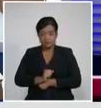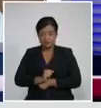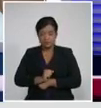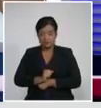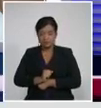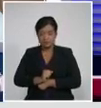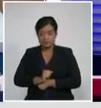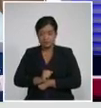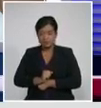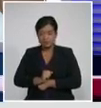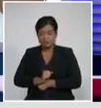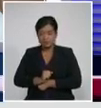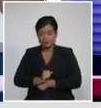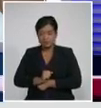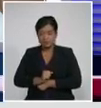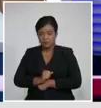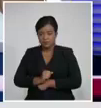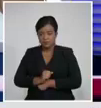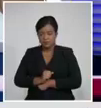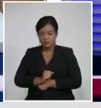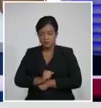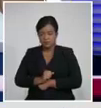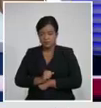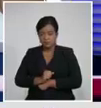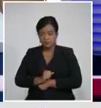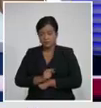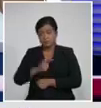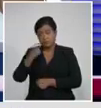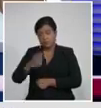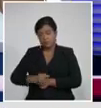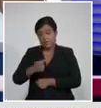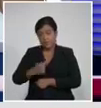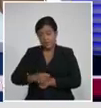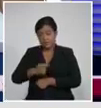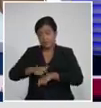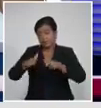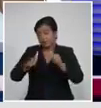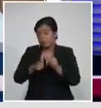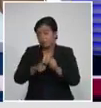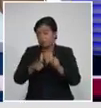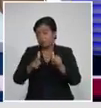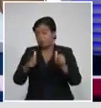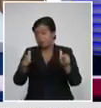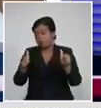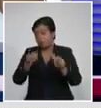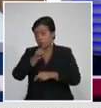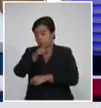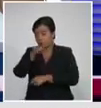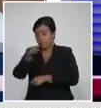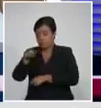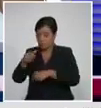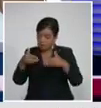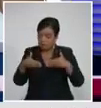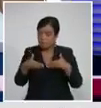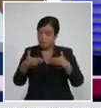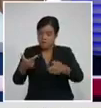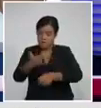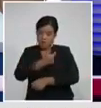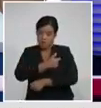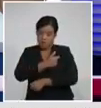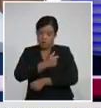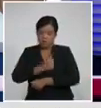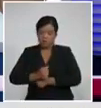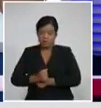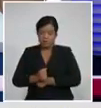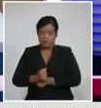lo cual, bueno, debe aumentar, ¿no?, la cantidad de voluntarios que logremos incluir en los próximos días. Esto